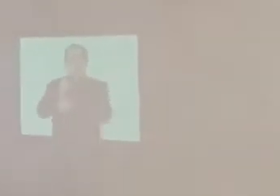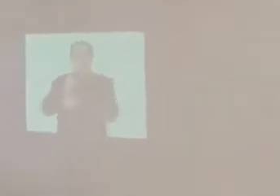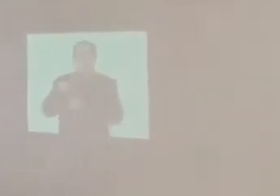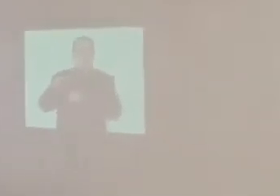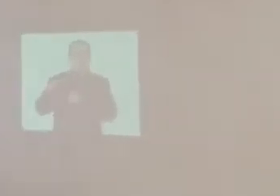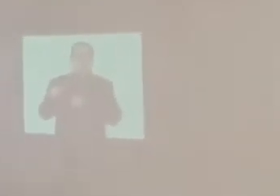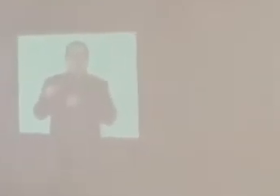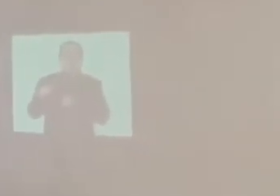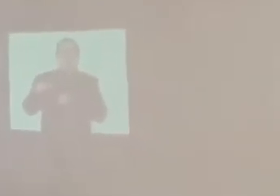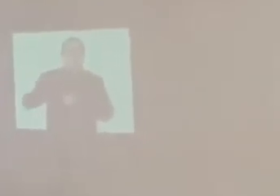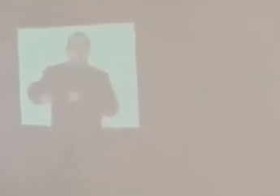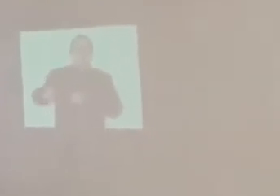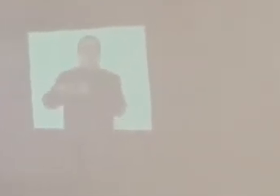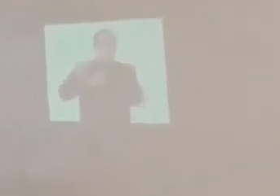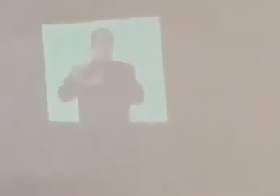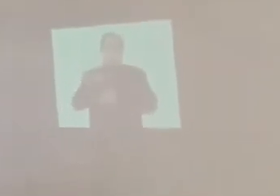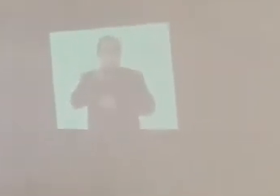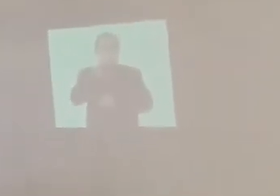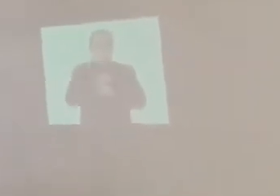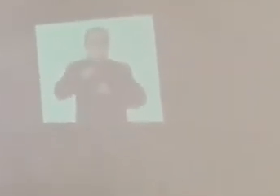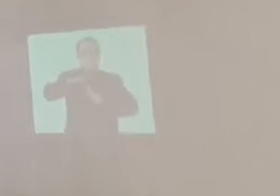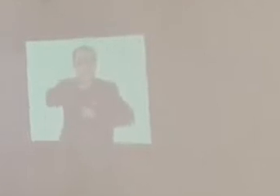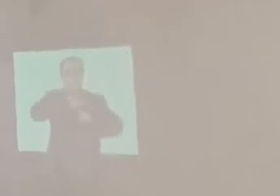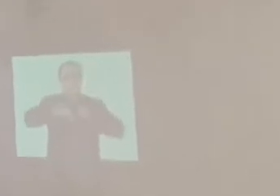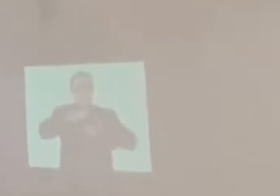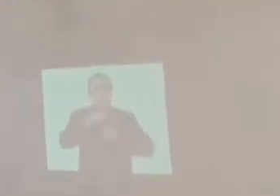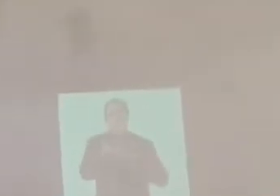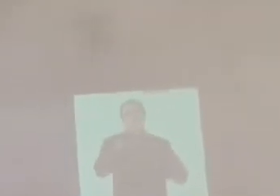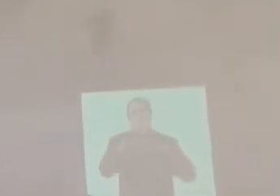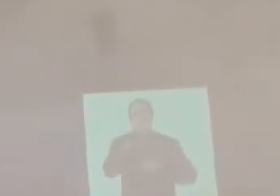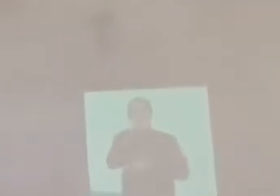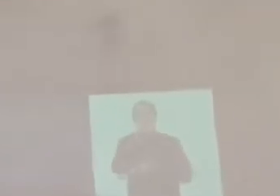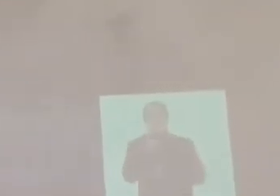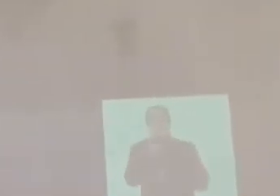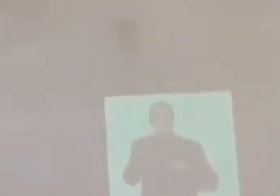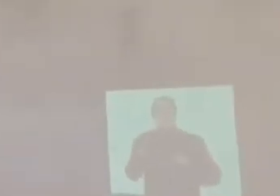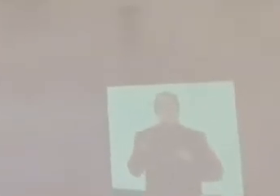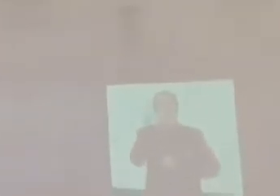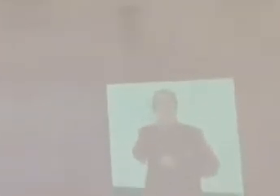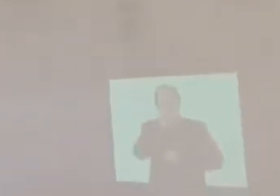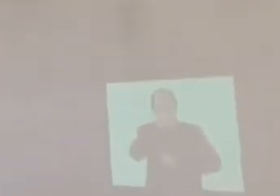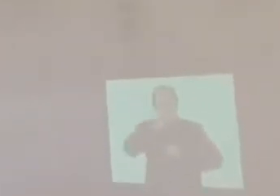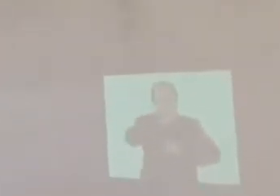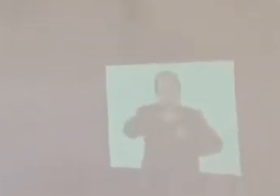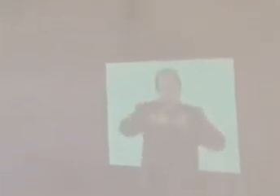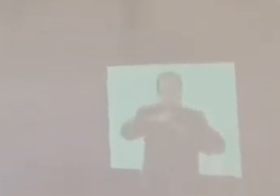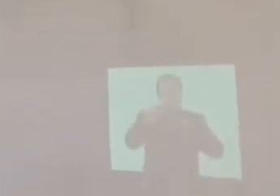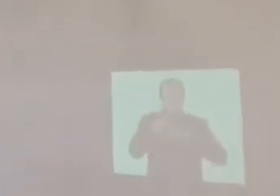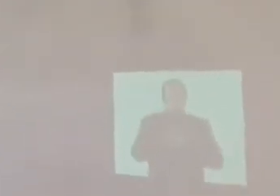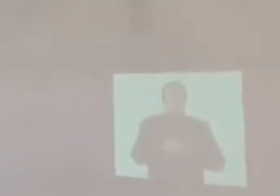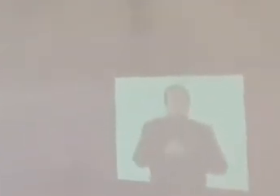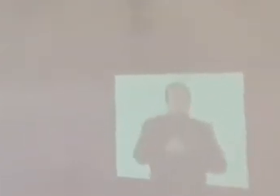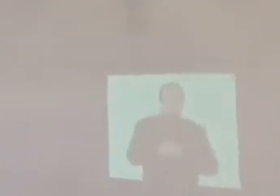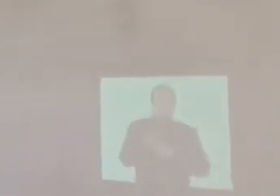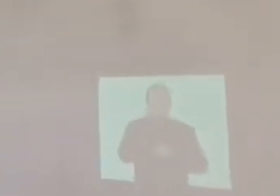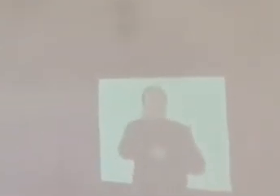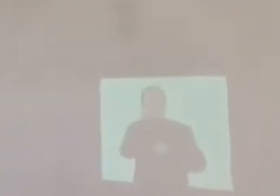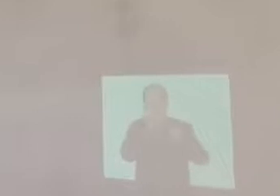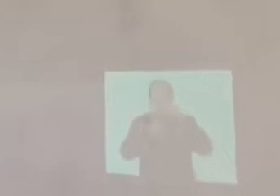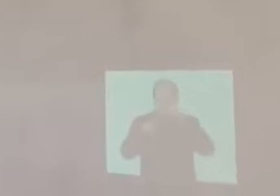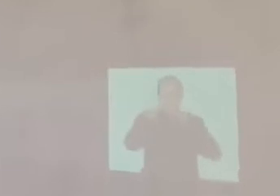través de la Secretaría del Medio Ambiente y previo a la autorización de impacto ambiental, se realizan consultas ciudadanas de grandes obras.